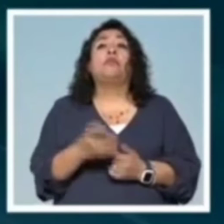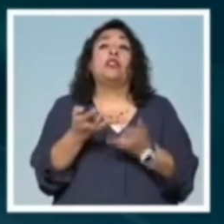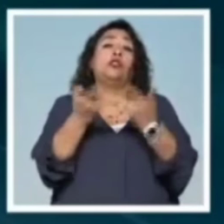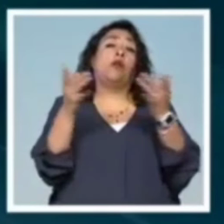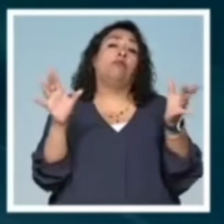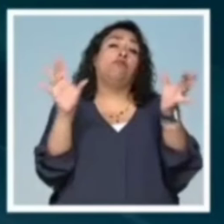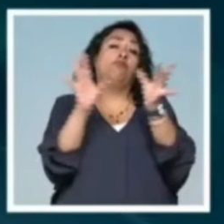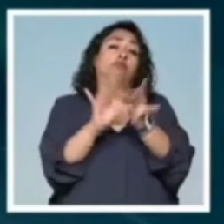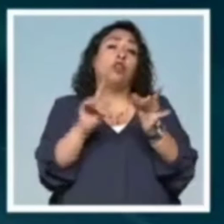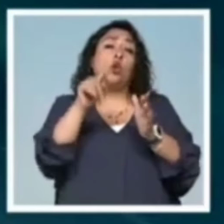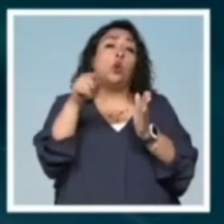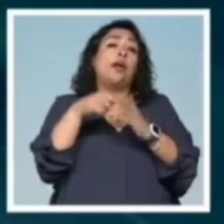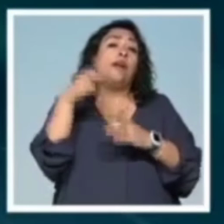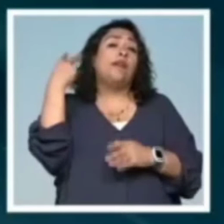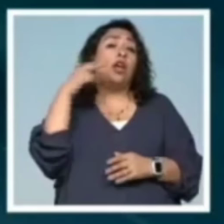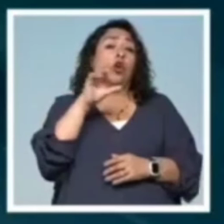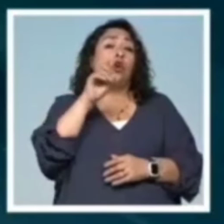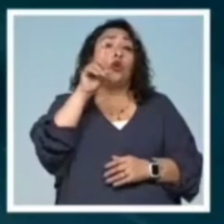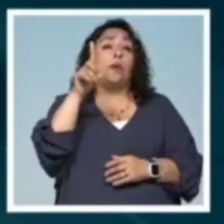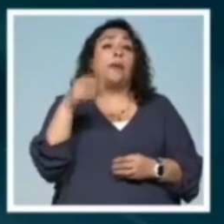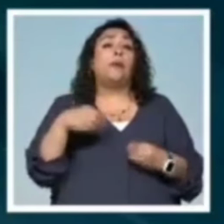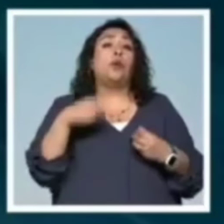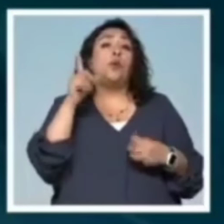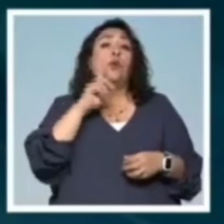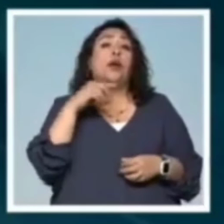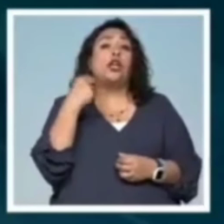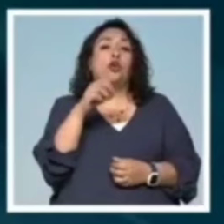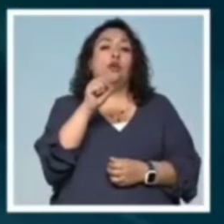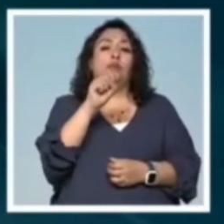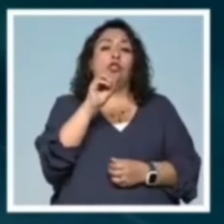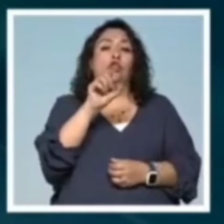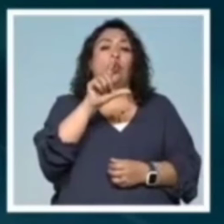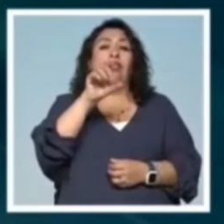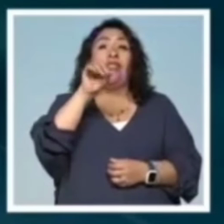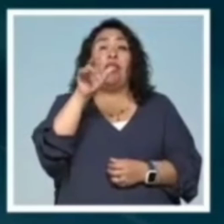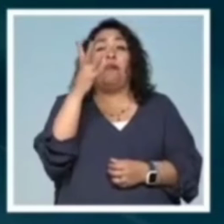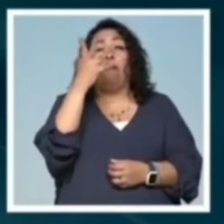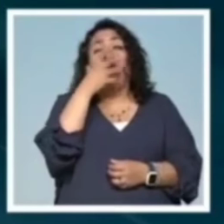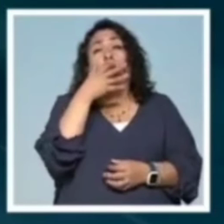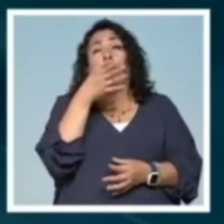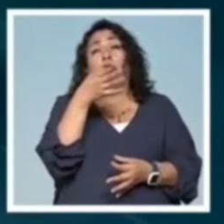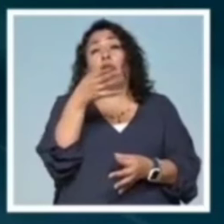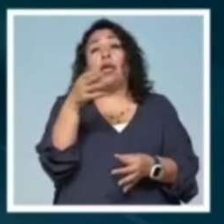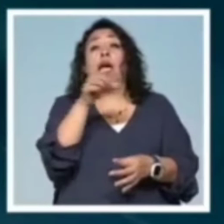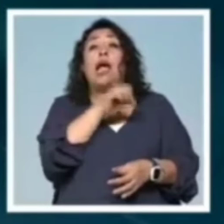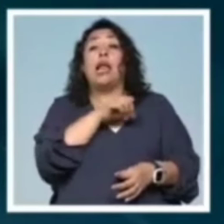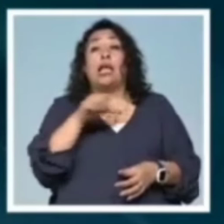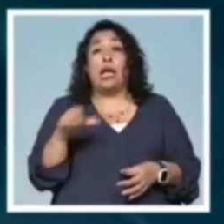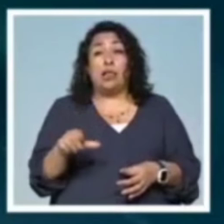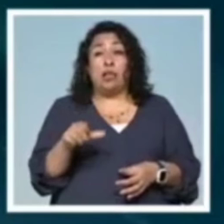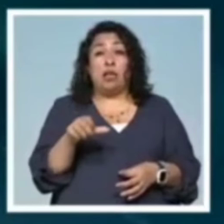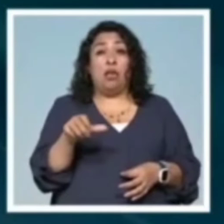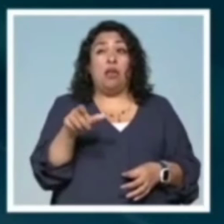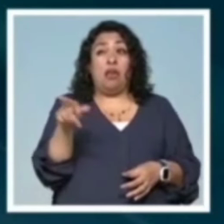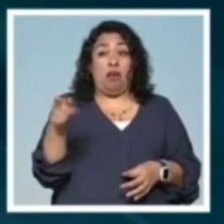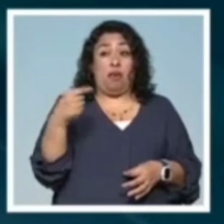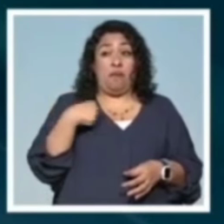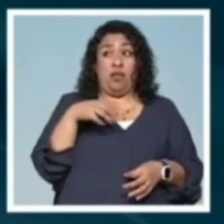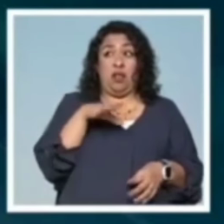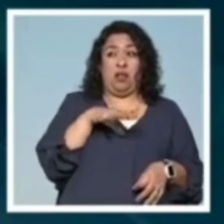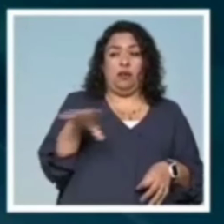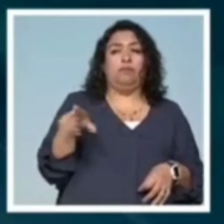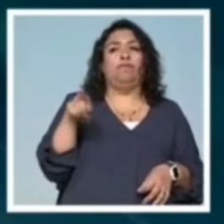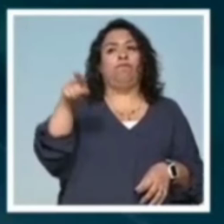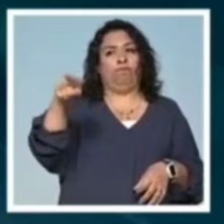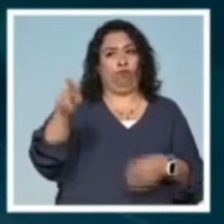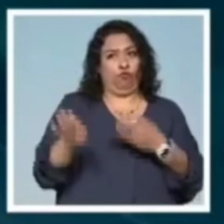Cuenta la leyenda que en Córdoba, Veracruz, vivió una mujer llamada Soledad. Su belleza cautivó al alcalde, pero al ser rechazado, este la